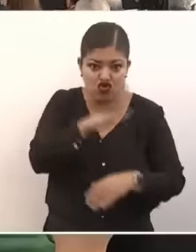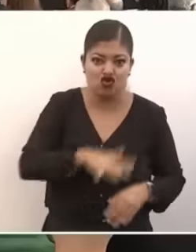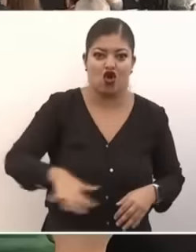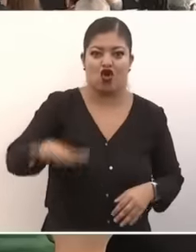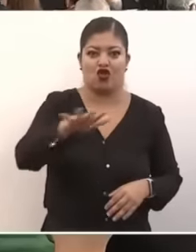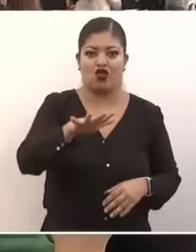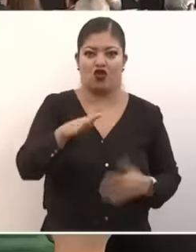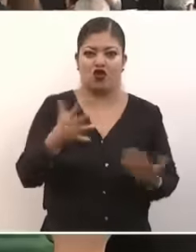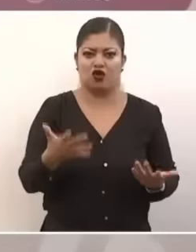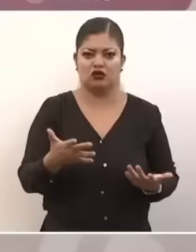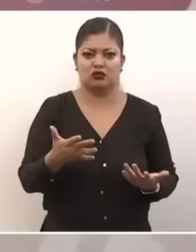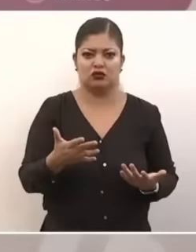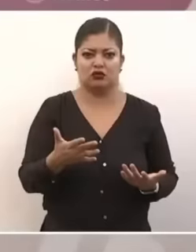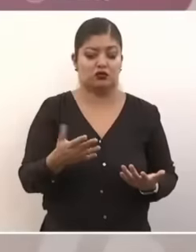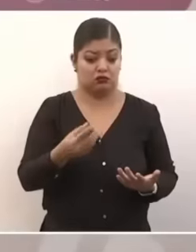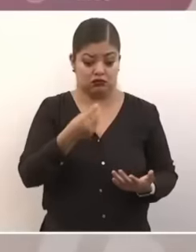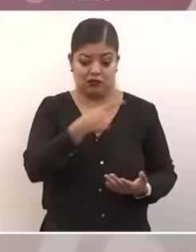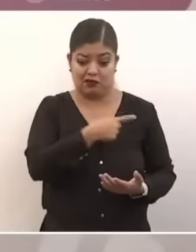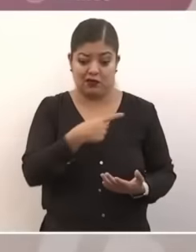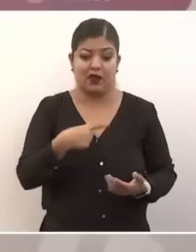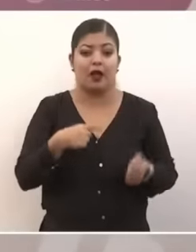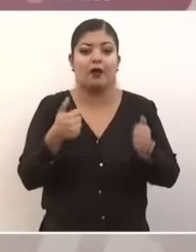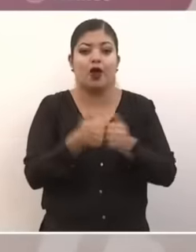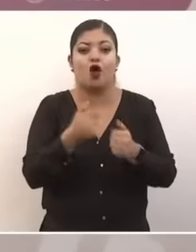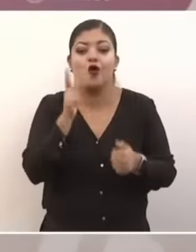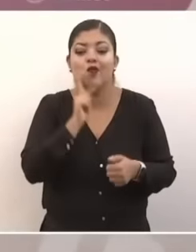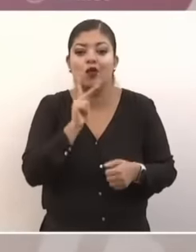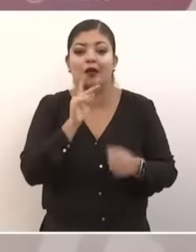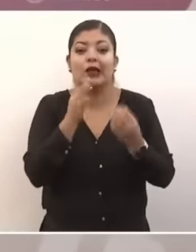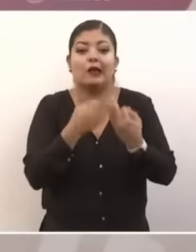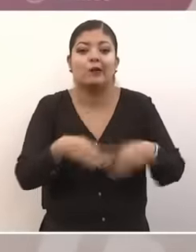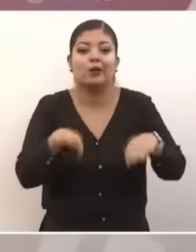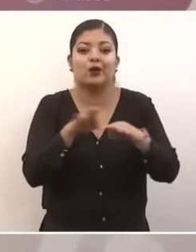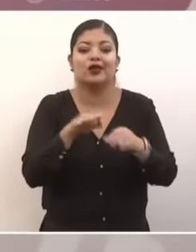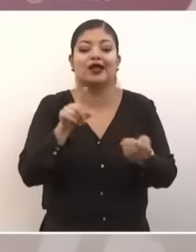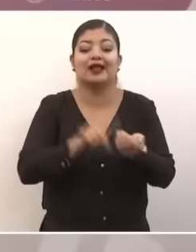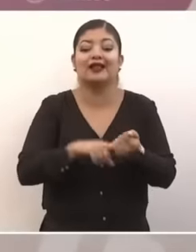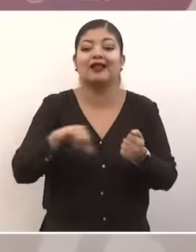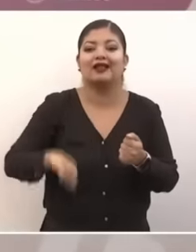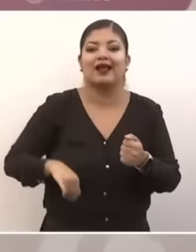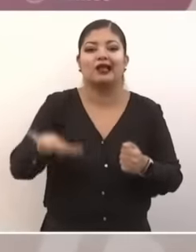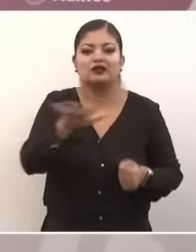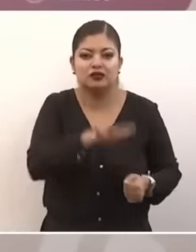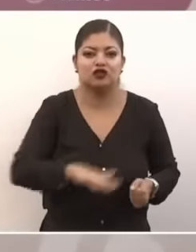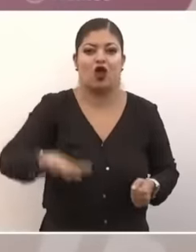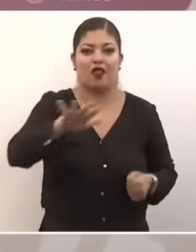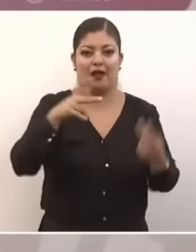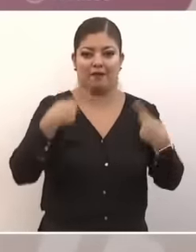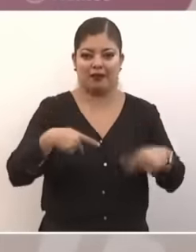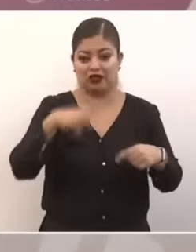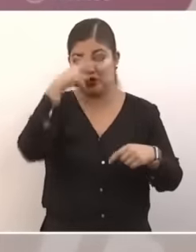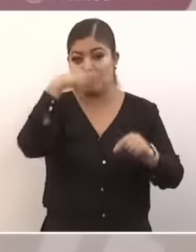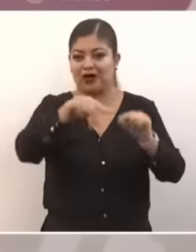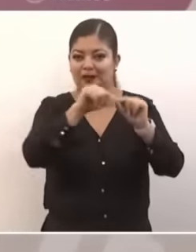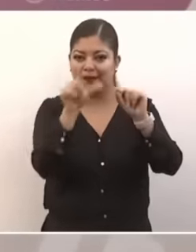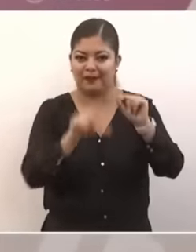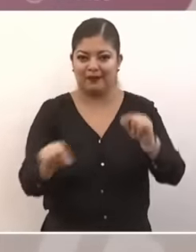Por legítimo que sea, está el interés de todo el pueblo, de toda la nación.